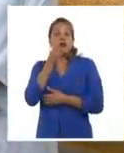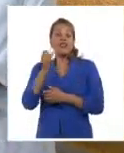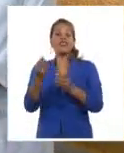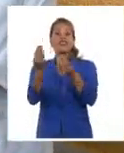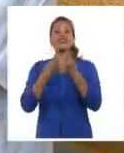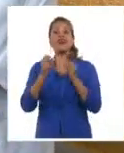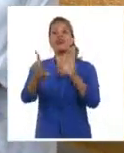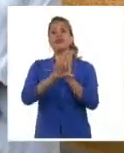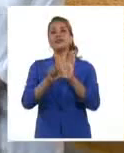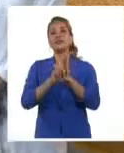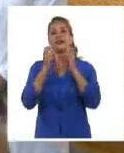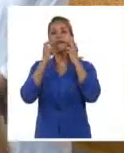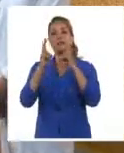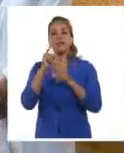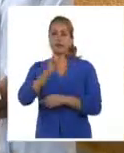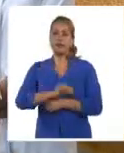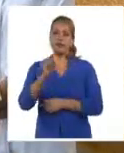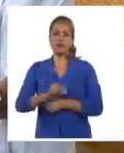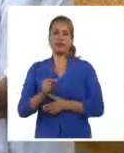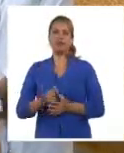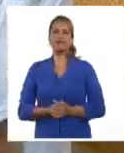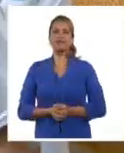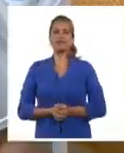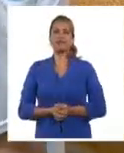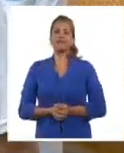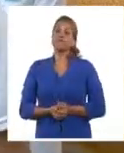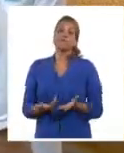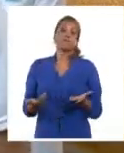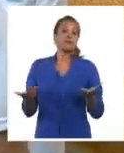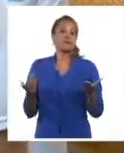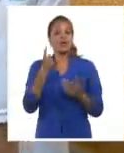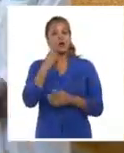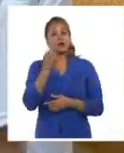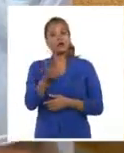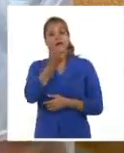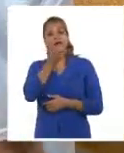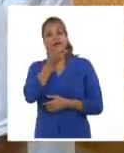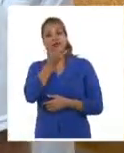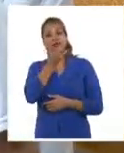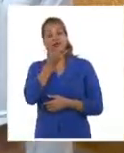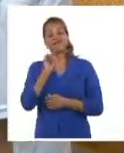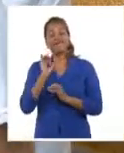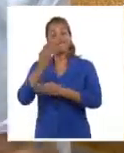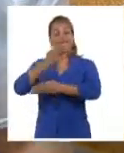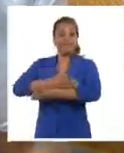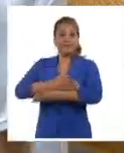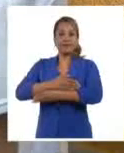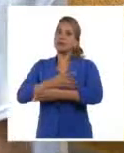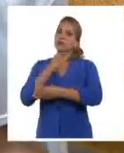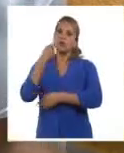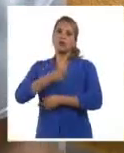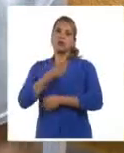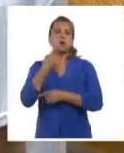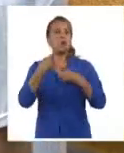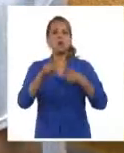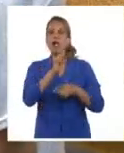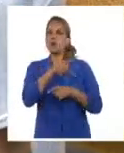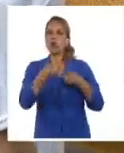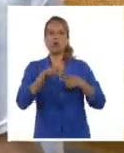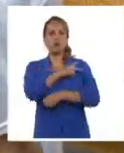para vivir, ¿no? Y entonces, ya cuando vimos la dificultad que era esto, decidimos, bueno, vamos a buscarlo por otro